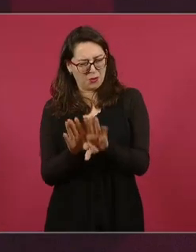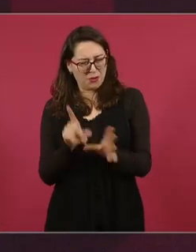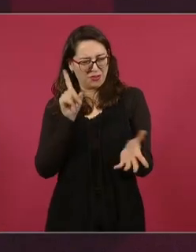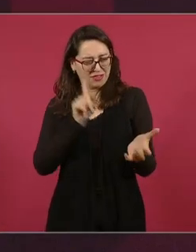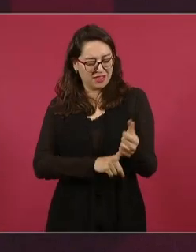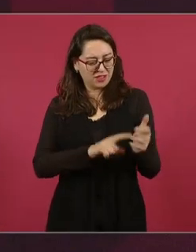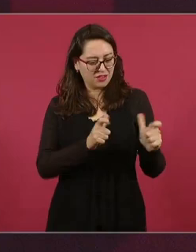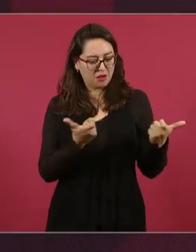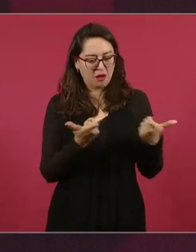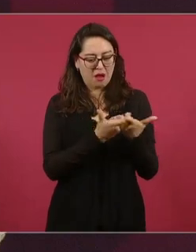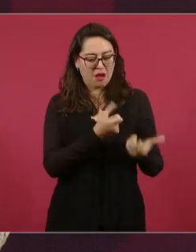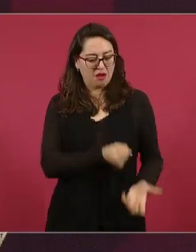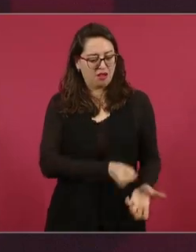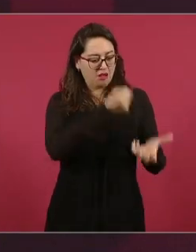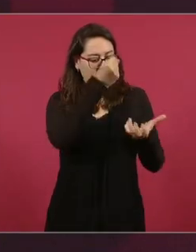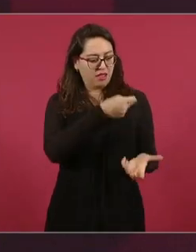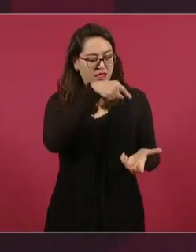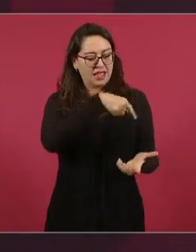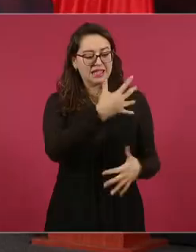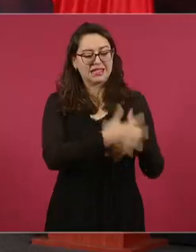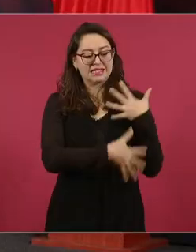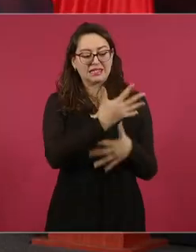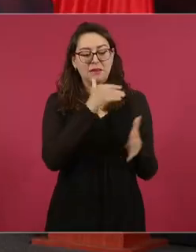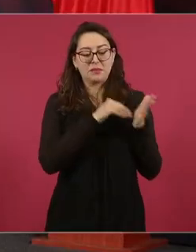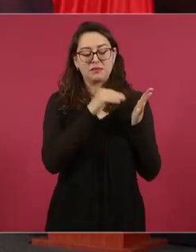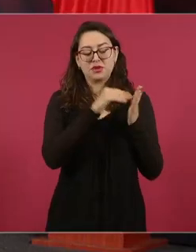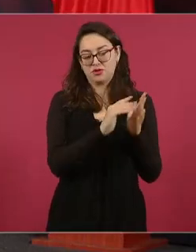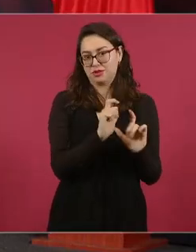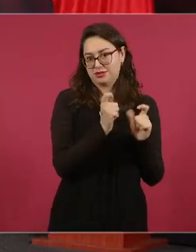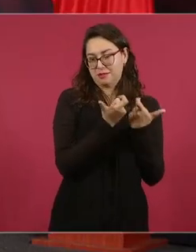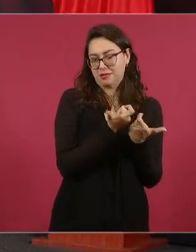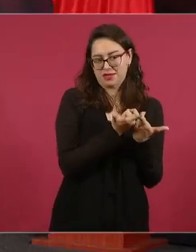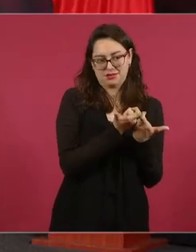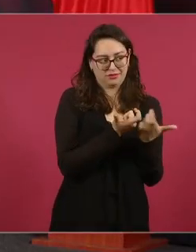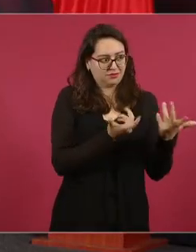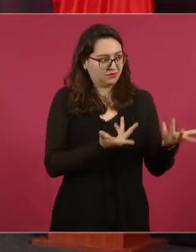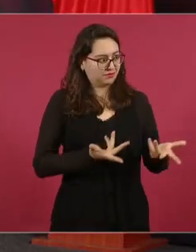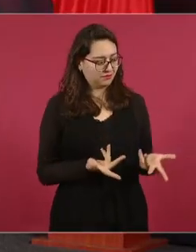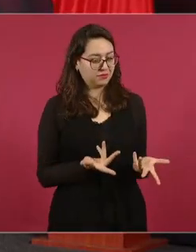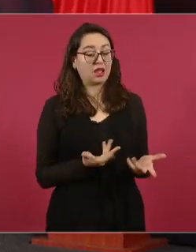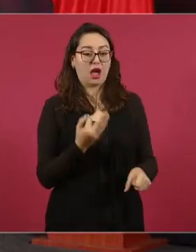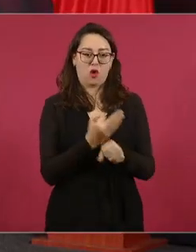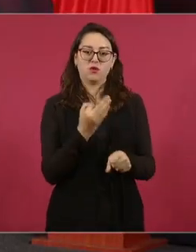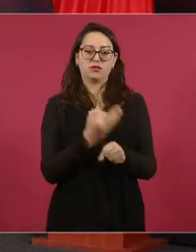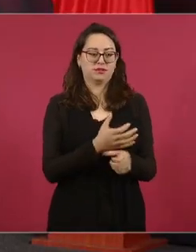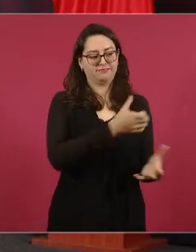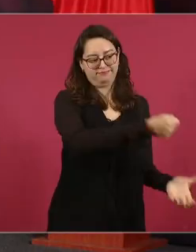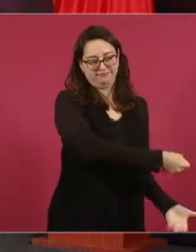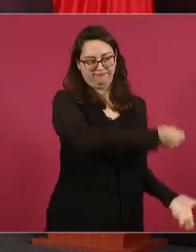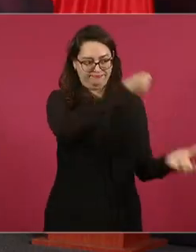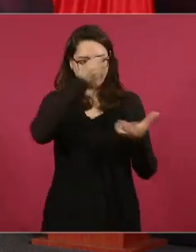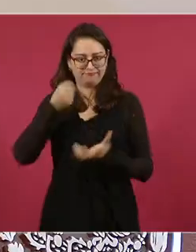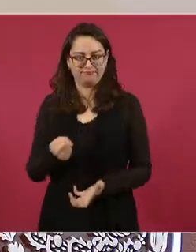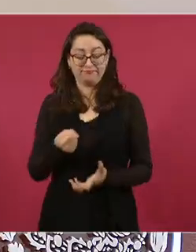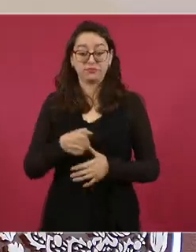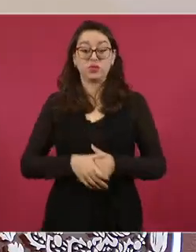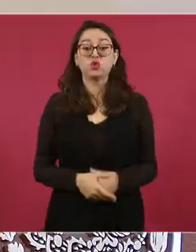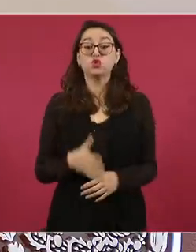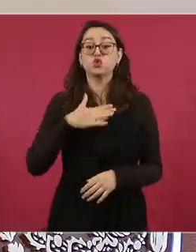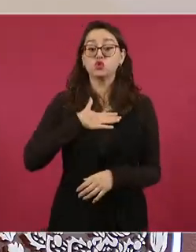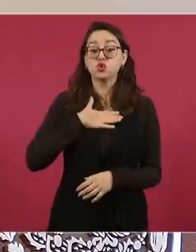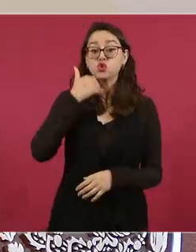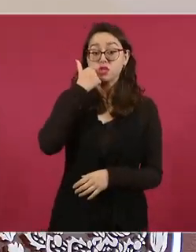por los fraudes. Yo les quiero hacer un comentario, a mejor es muy personal.